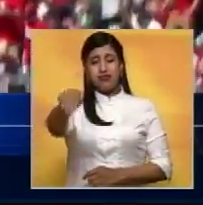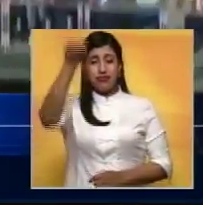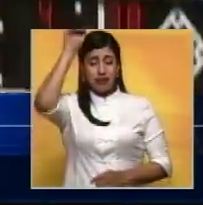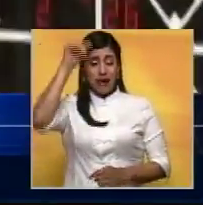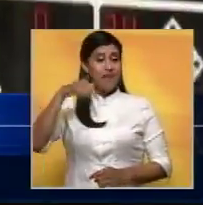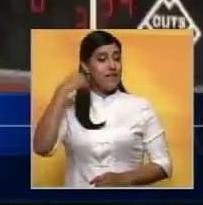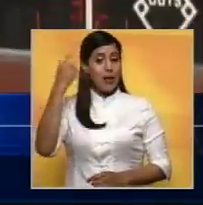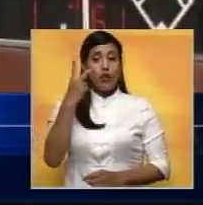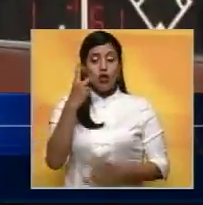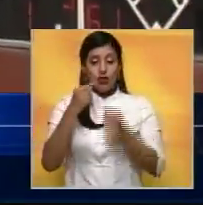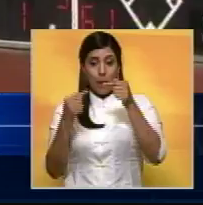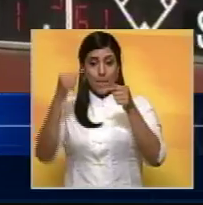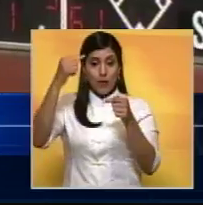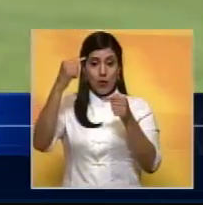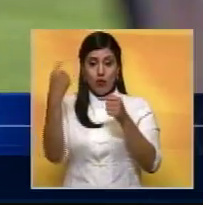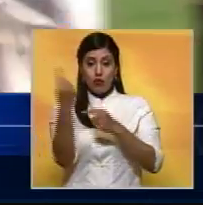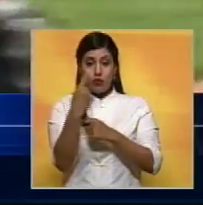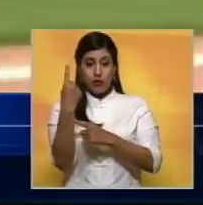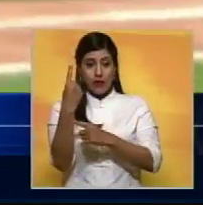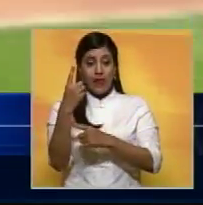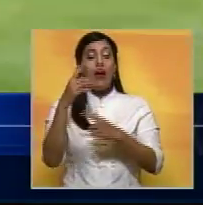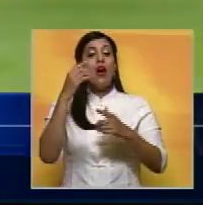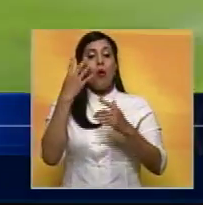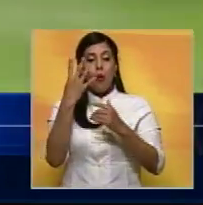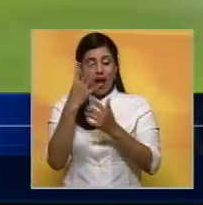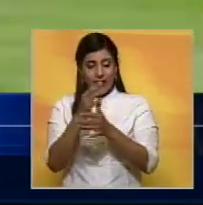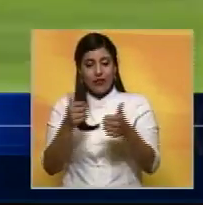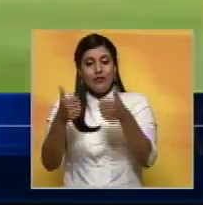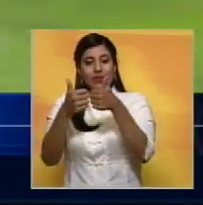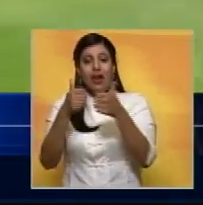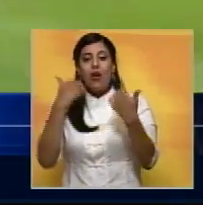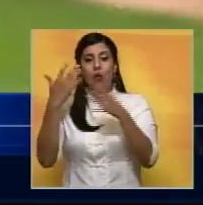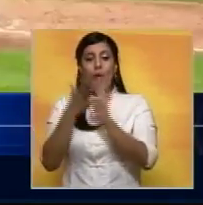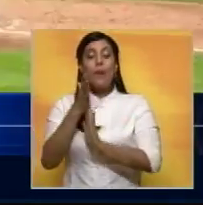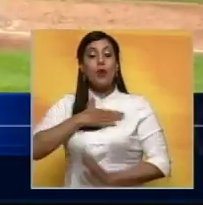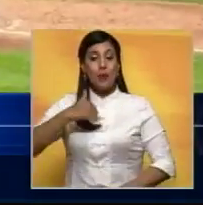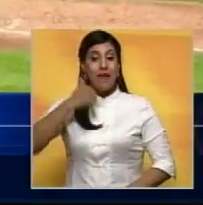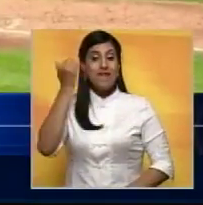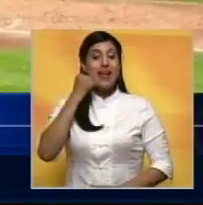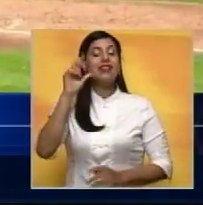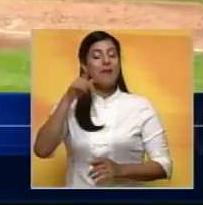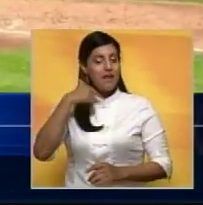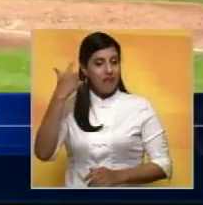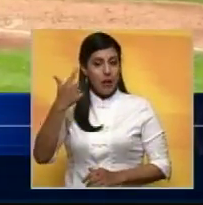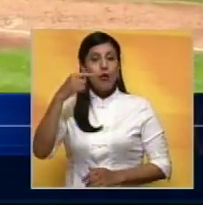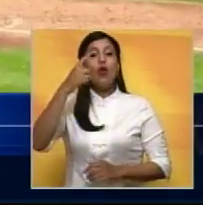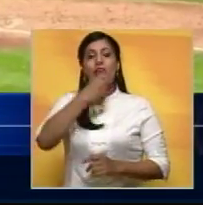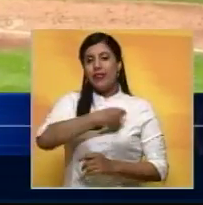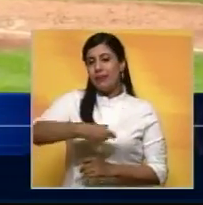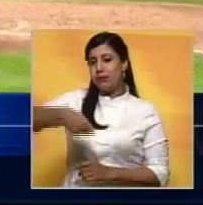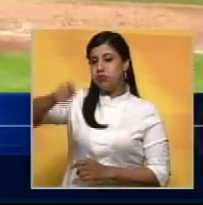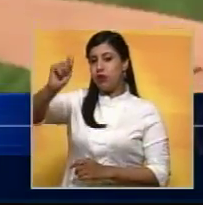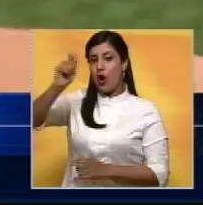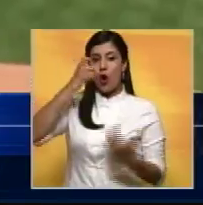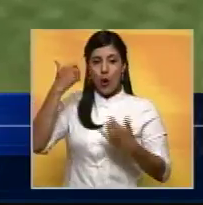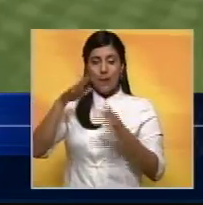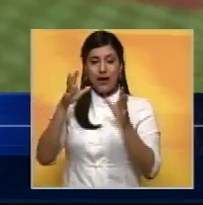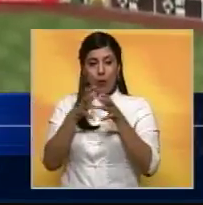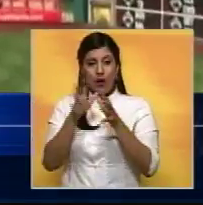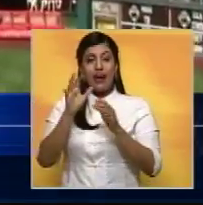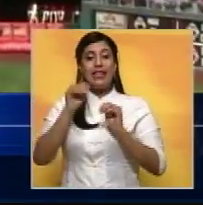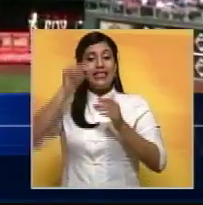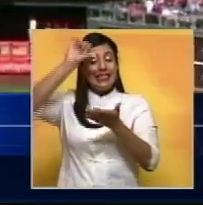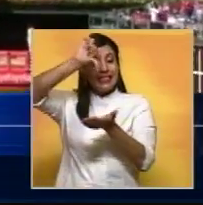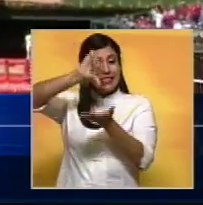con este jonrón de 2 rayitas por la derecha. Cuarto de la campaña para el de Valencia. Acto seguido, Aaron Alter que la saca del parque por